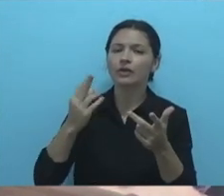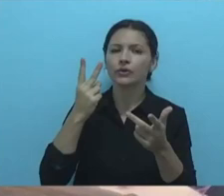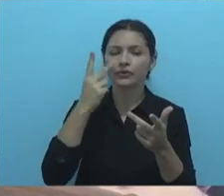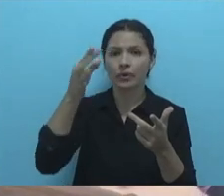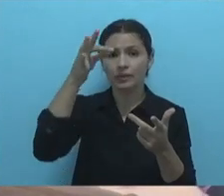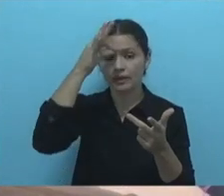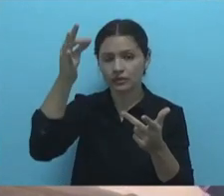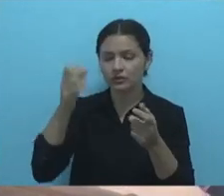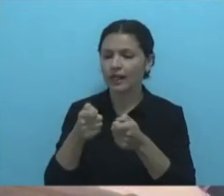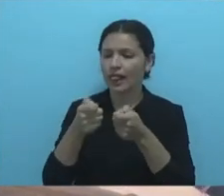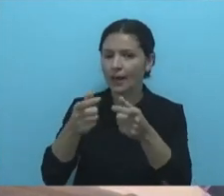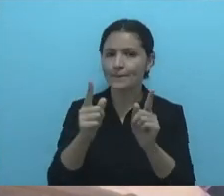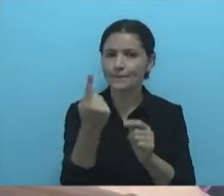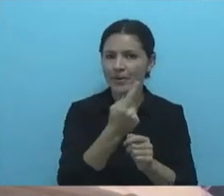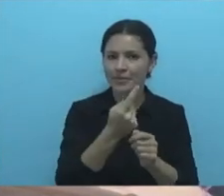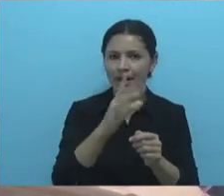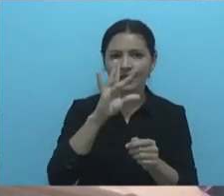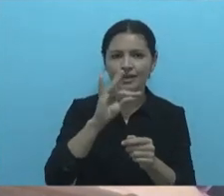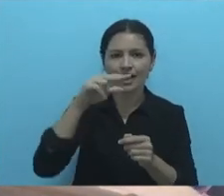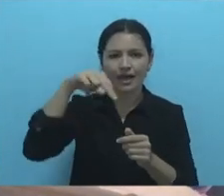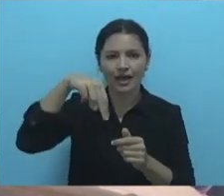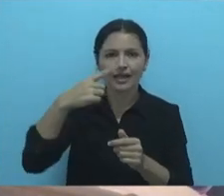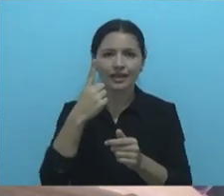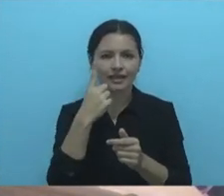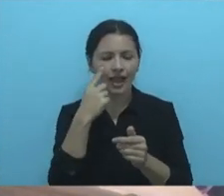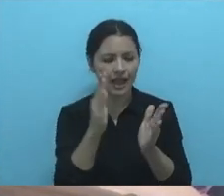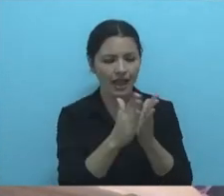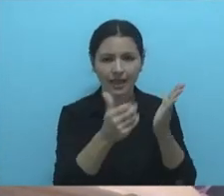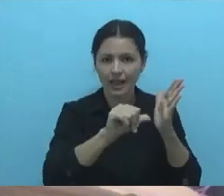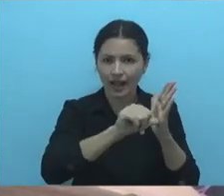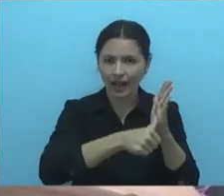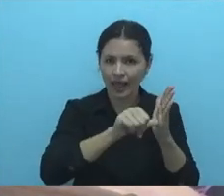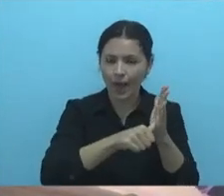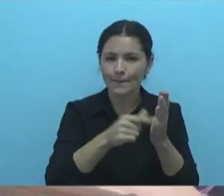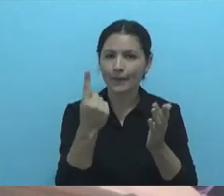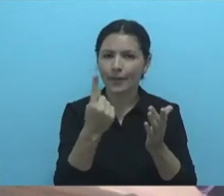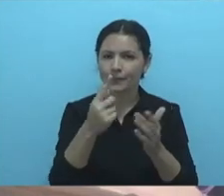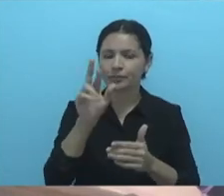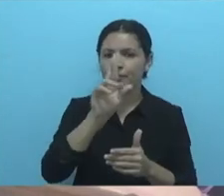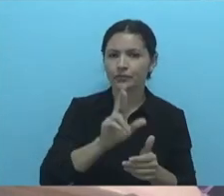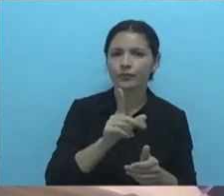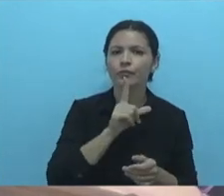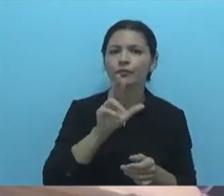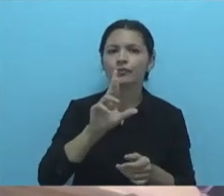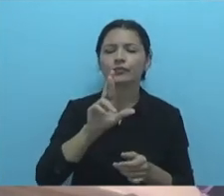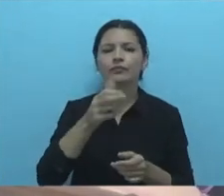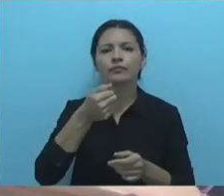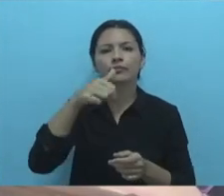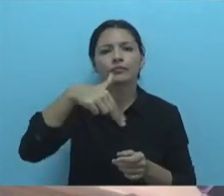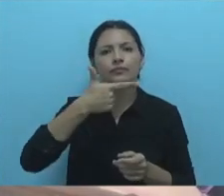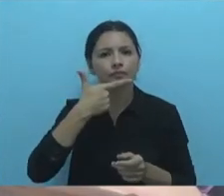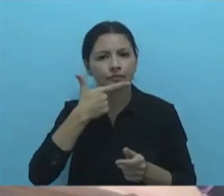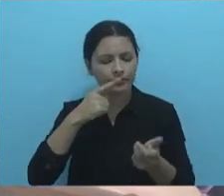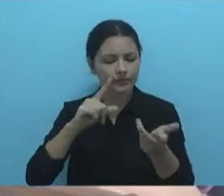entregamos el primer dni a una mujer trans sin pasar por ninguna vía judicial y en 2015 cuando Miguel